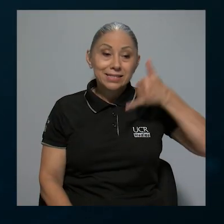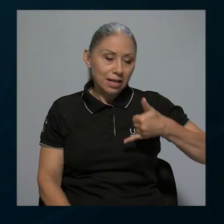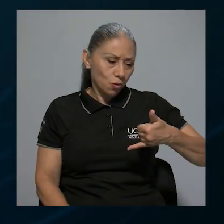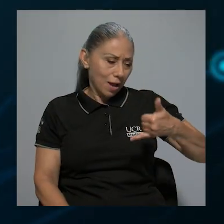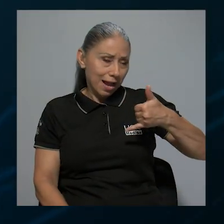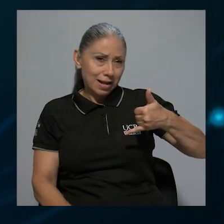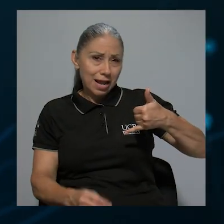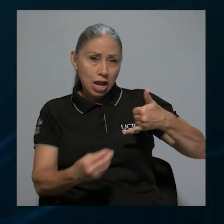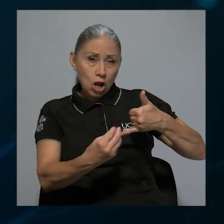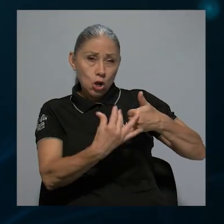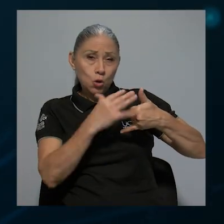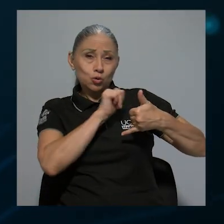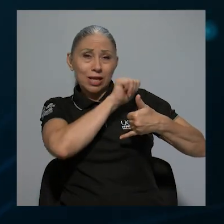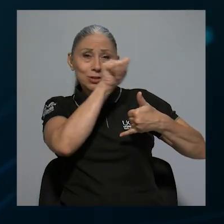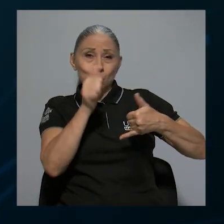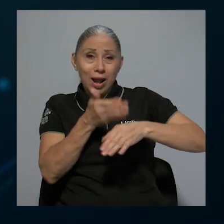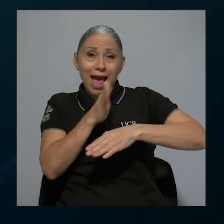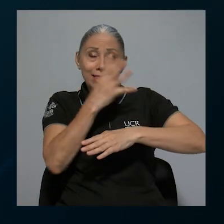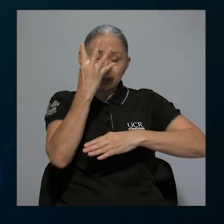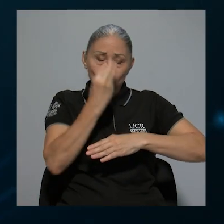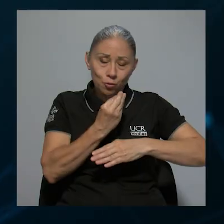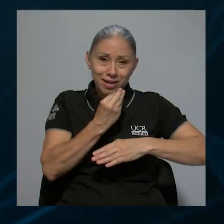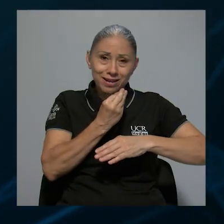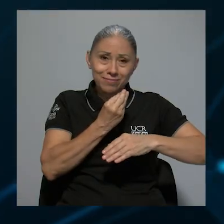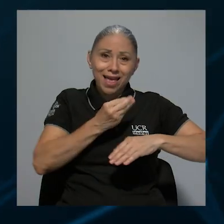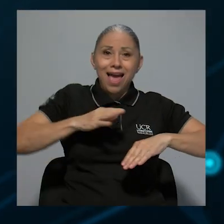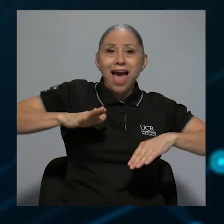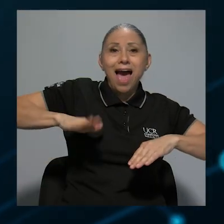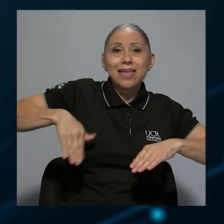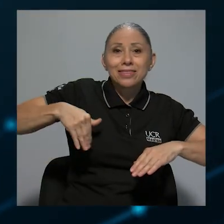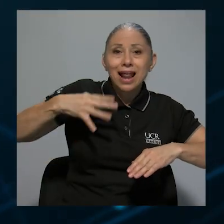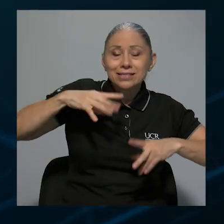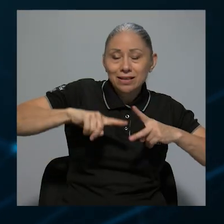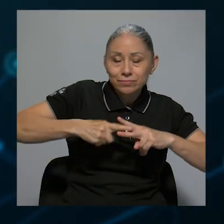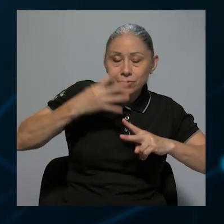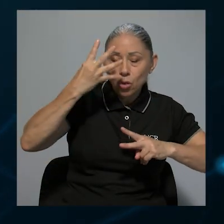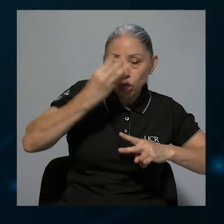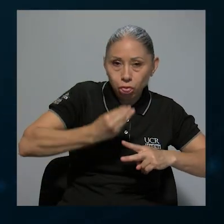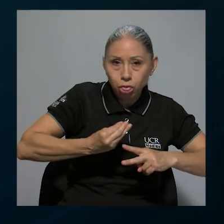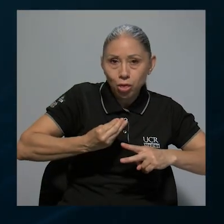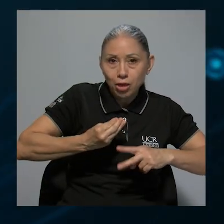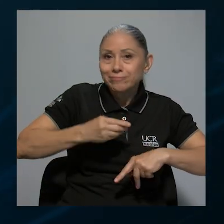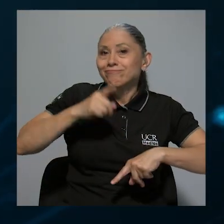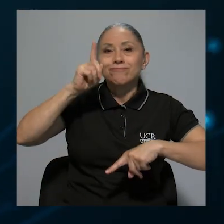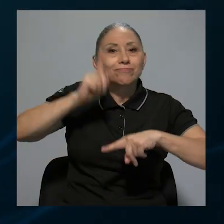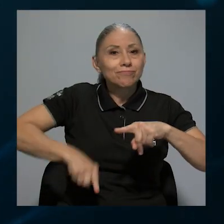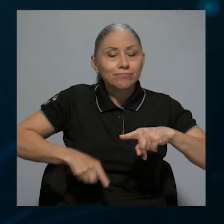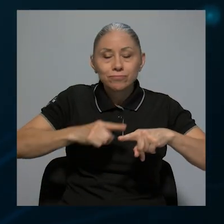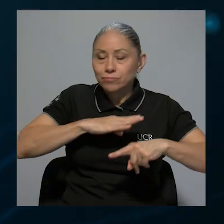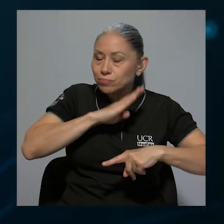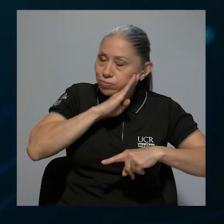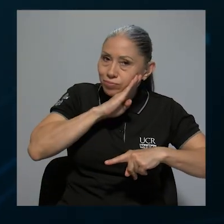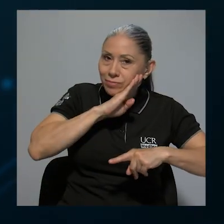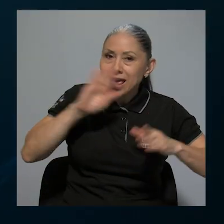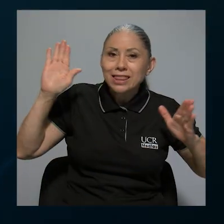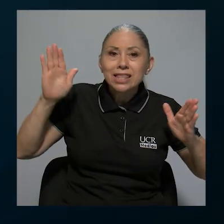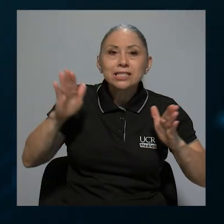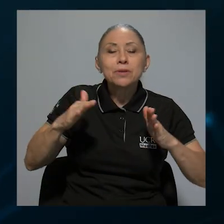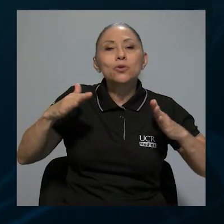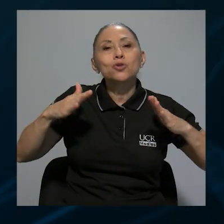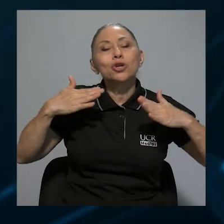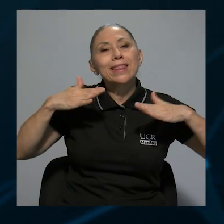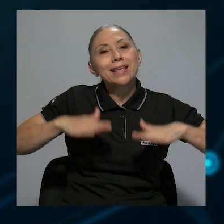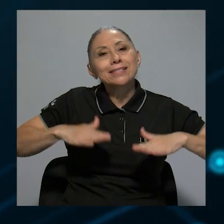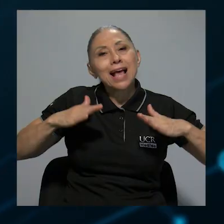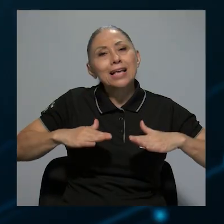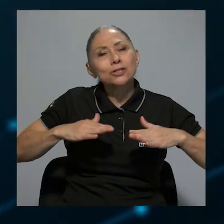La luz azul del celular antes de dormir atrasa el inicio del sueño, provoca insomnio, disminuye el descanso